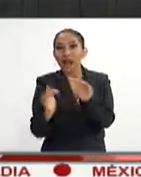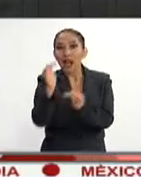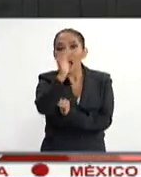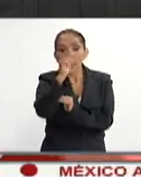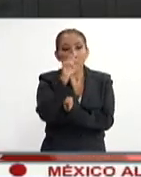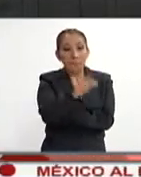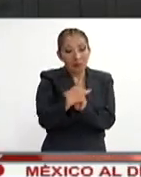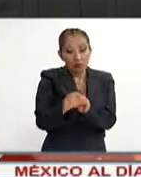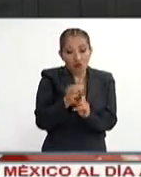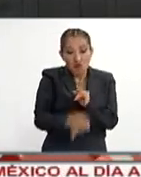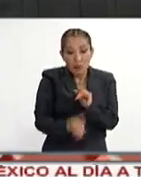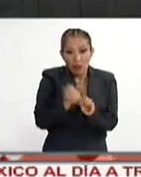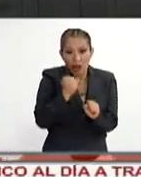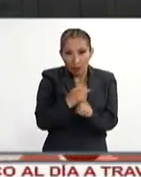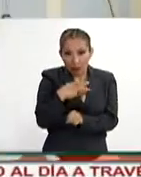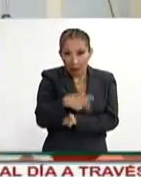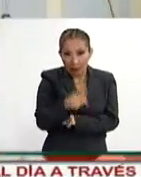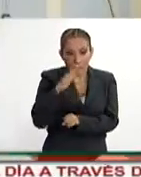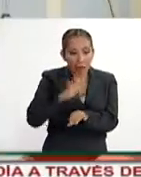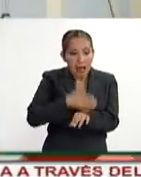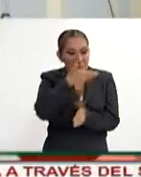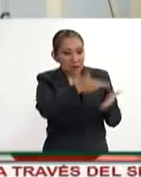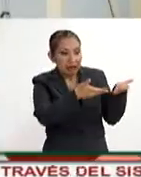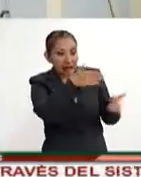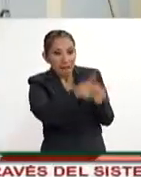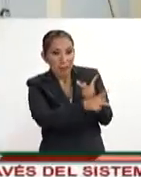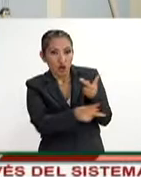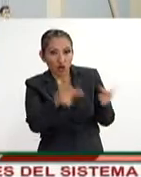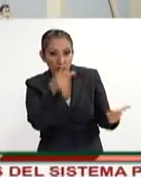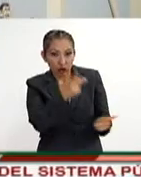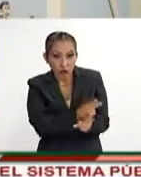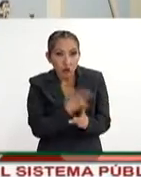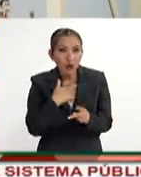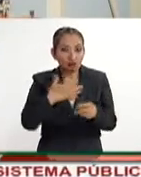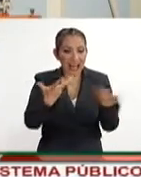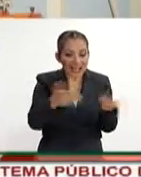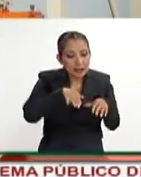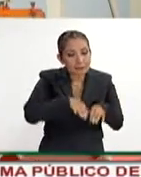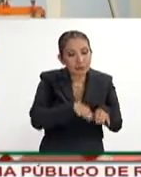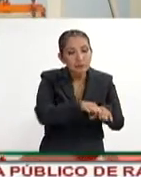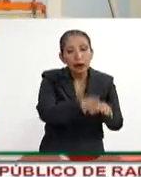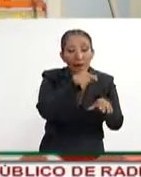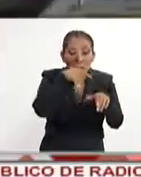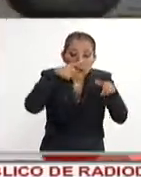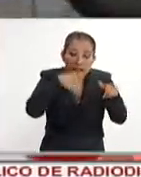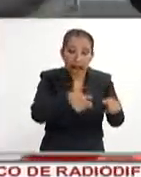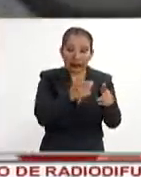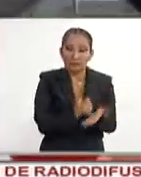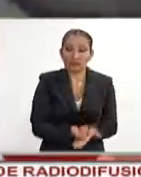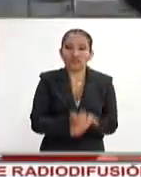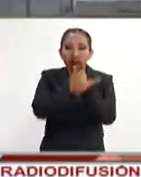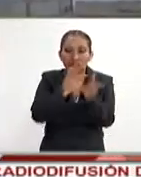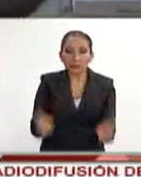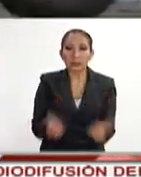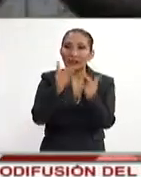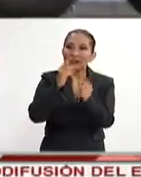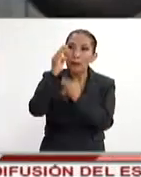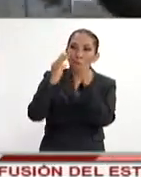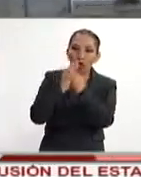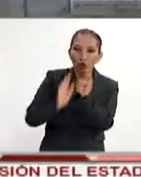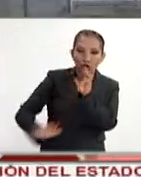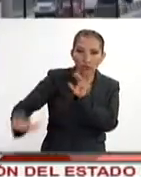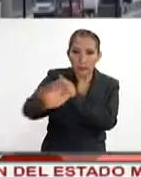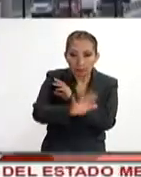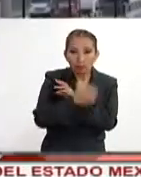en el último año. No obstante, la mayor demanda de productos manufacturados fue el principal motor de las ventas al resto del